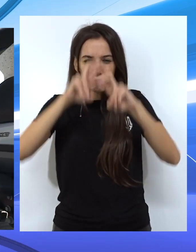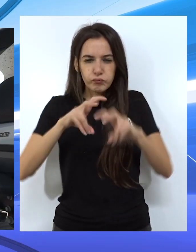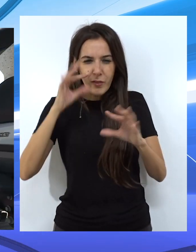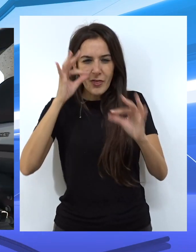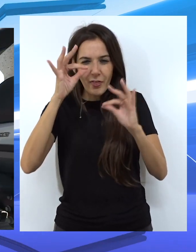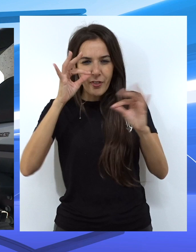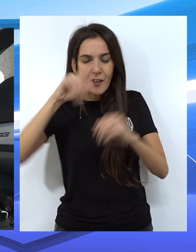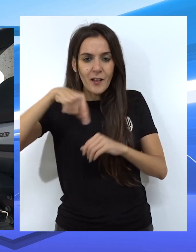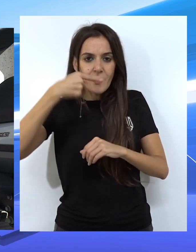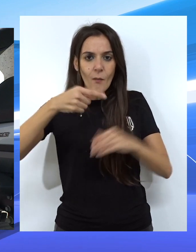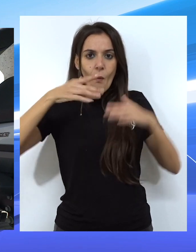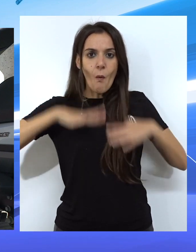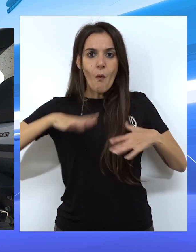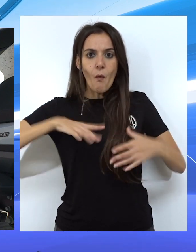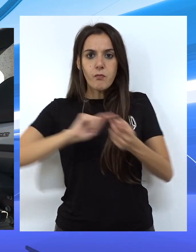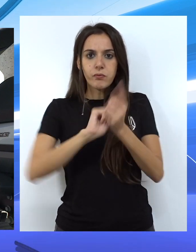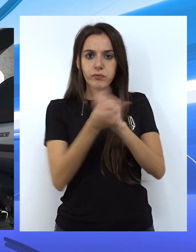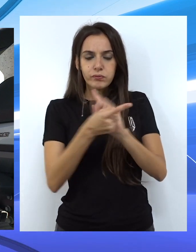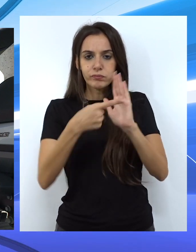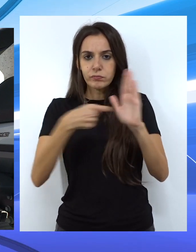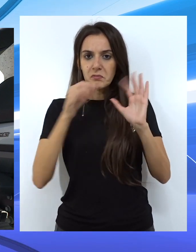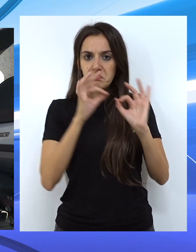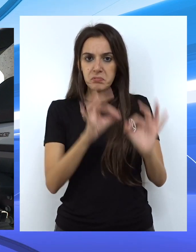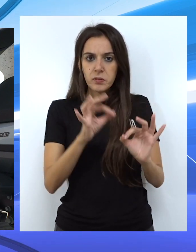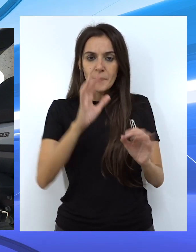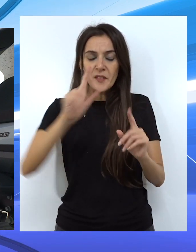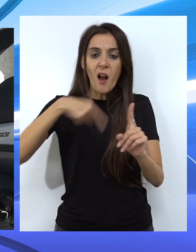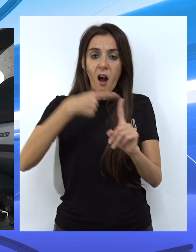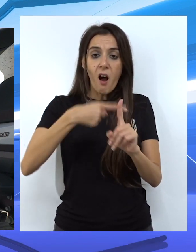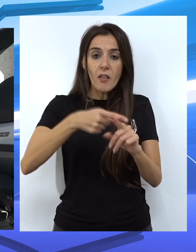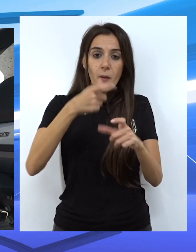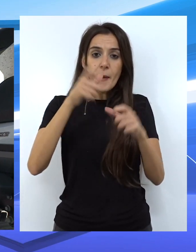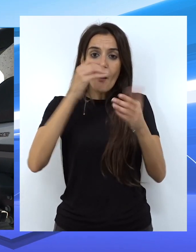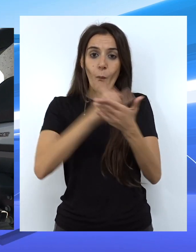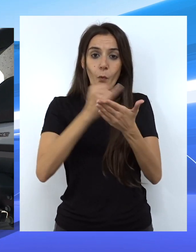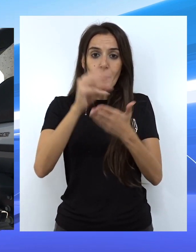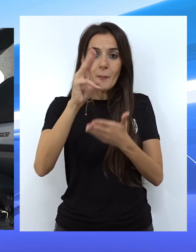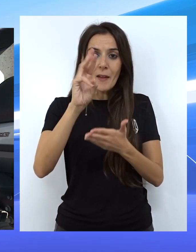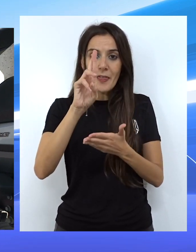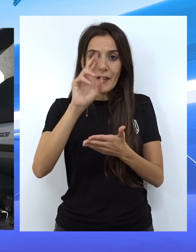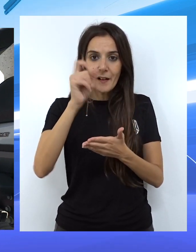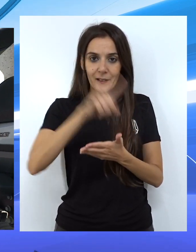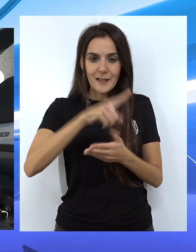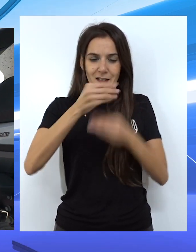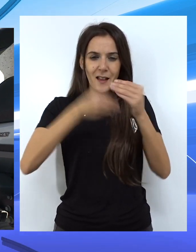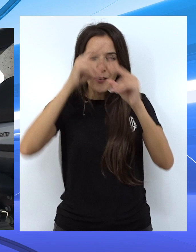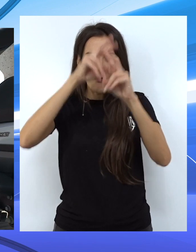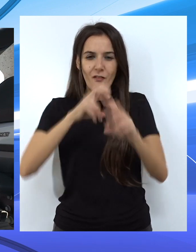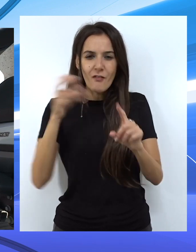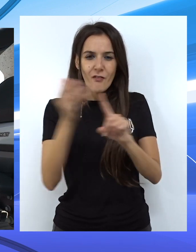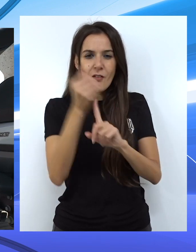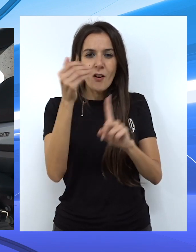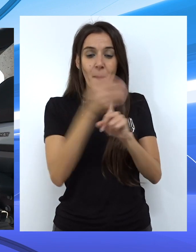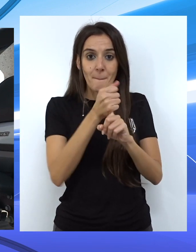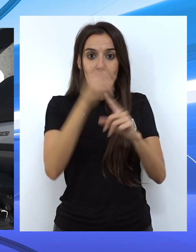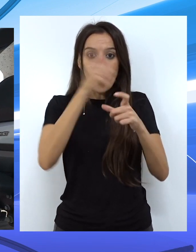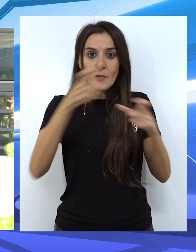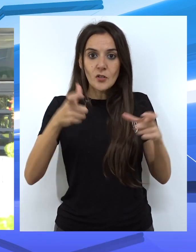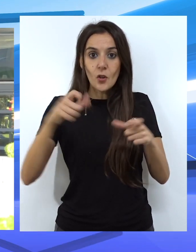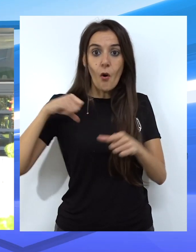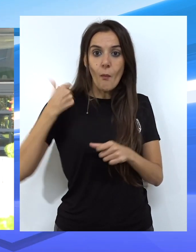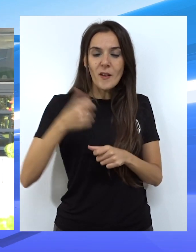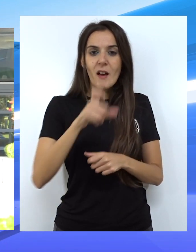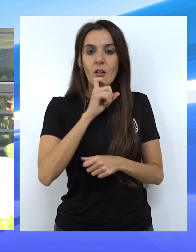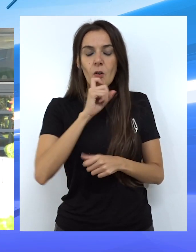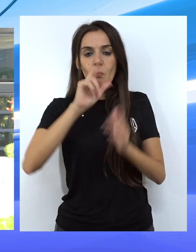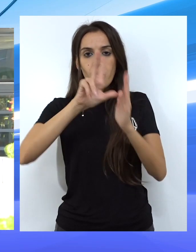y luego quitarse correctamente el traje a esto hay que añadir que las pruebas pcr que se realizan para diagnosticar a los pacientes en